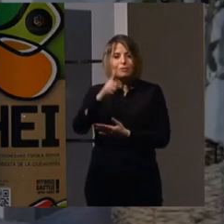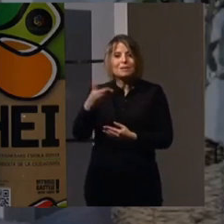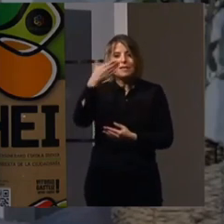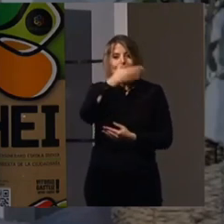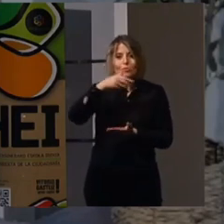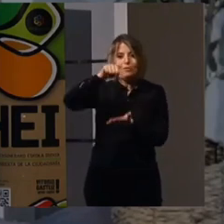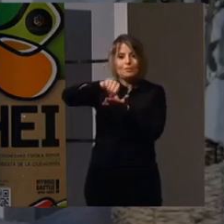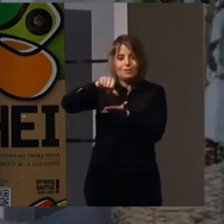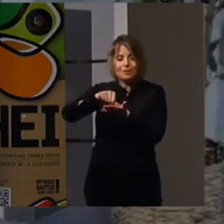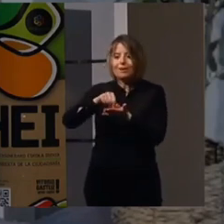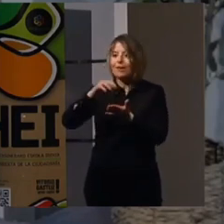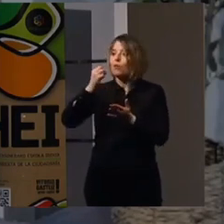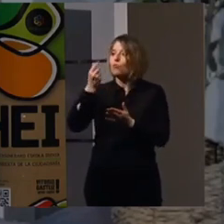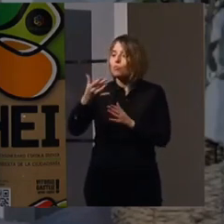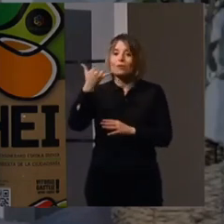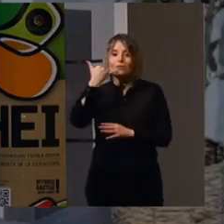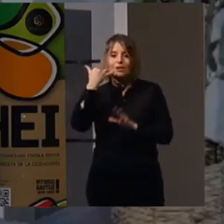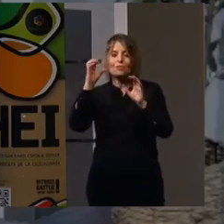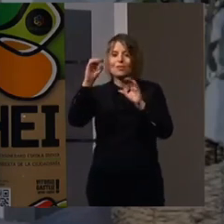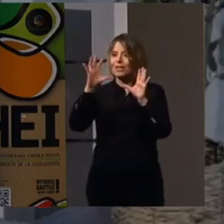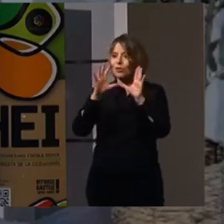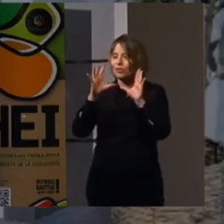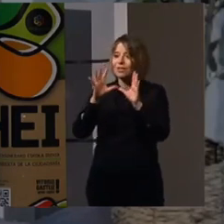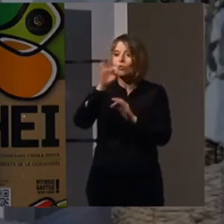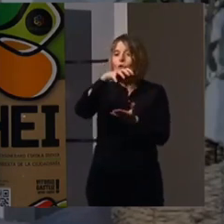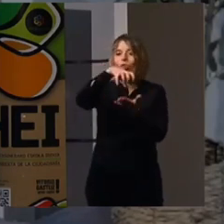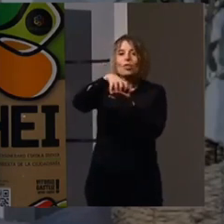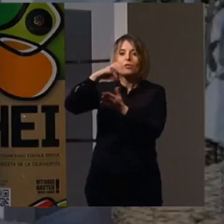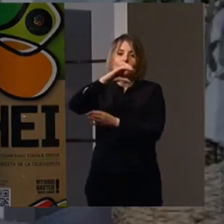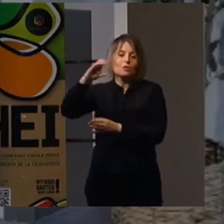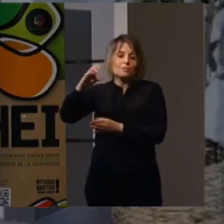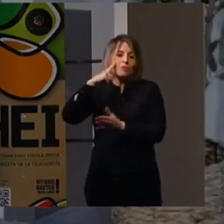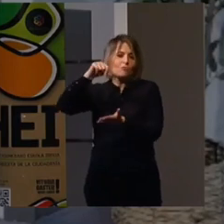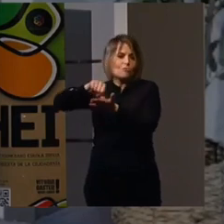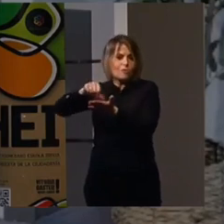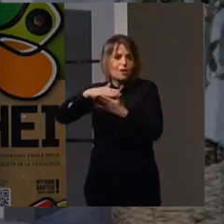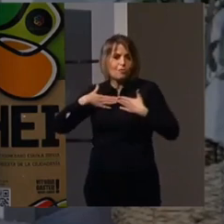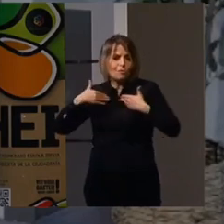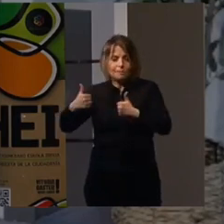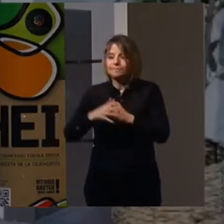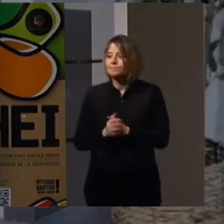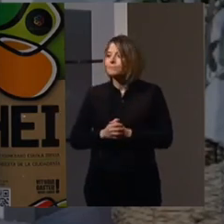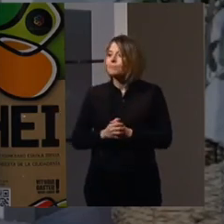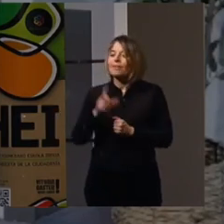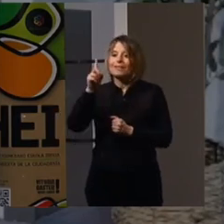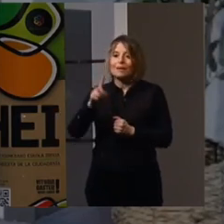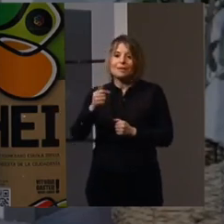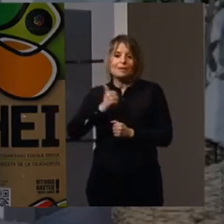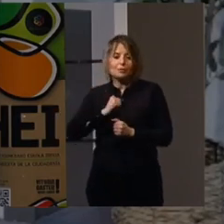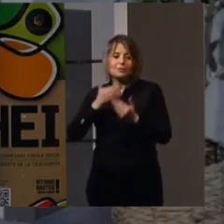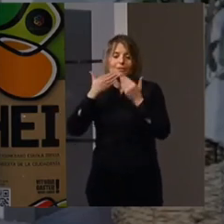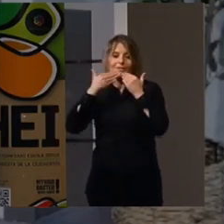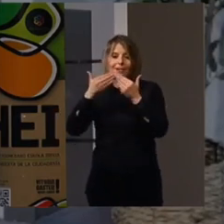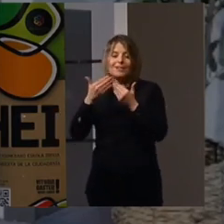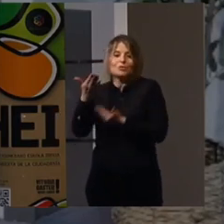Escuela de Ciudadanía, en el 010 o en cualquier centro cívico de la ciudad. Y quiero terminar también agradeciendo, además